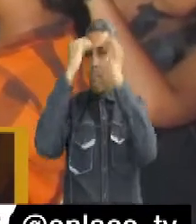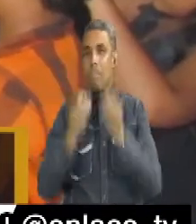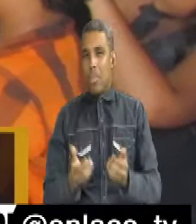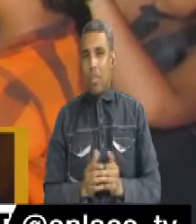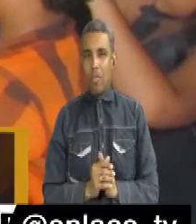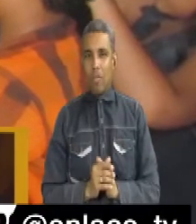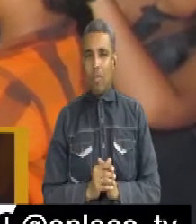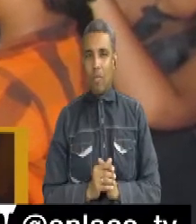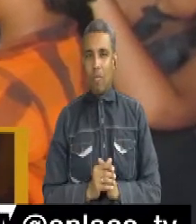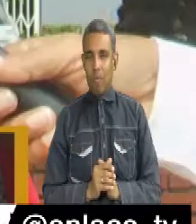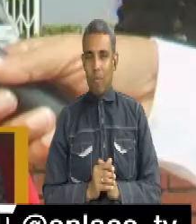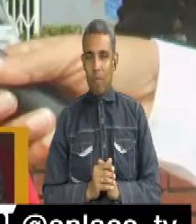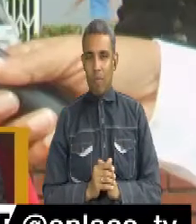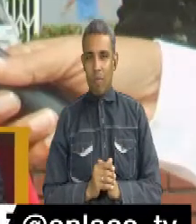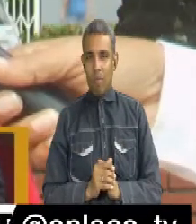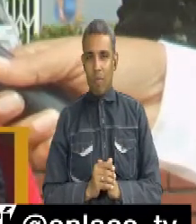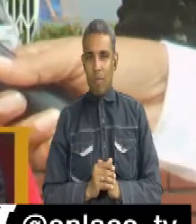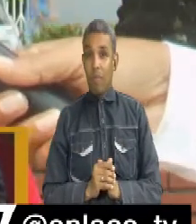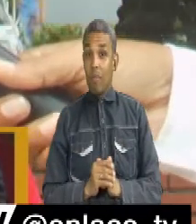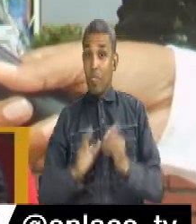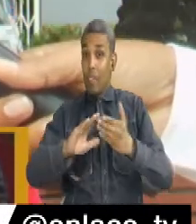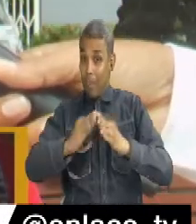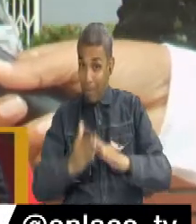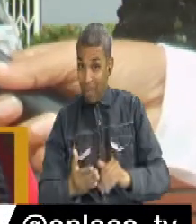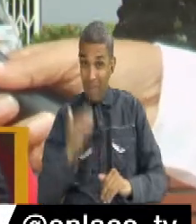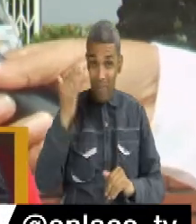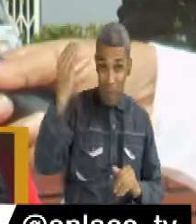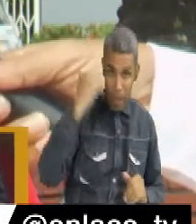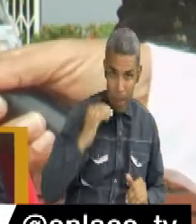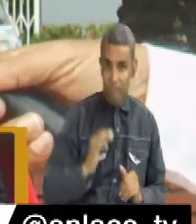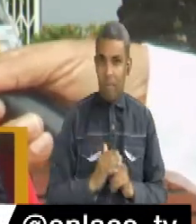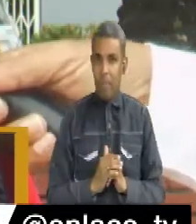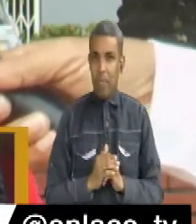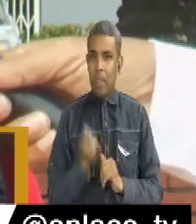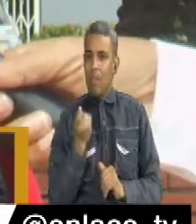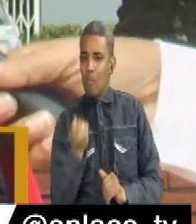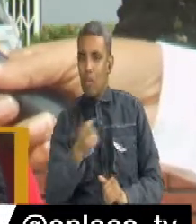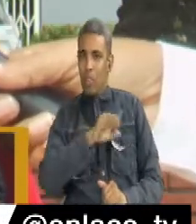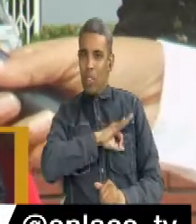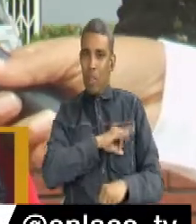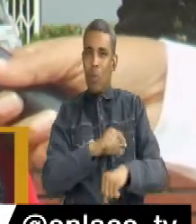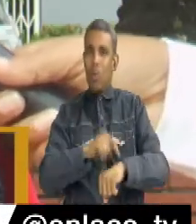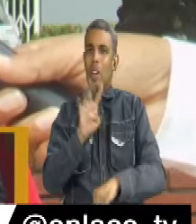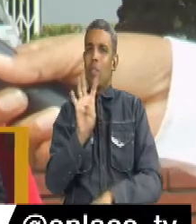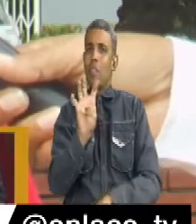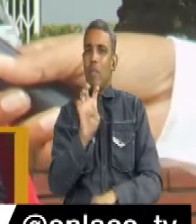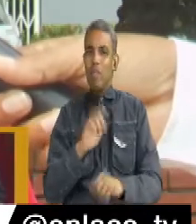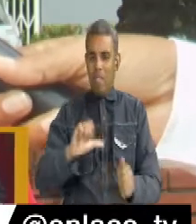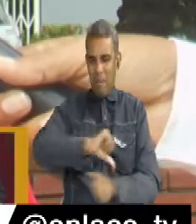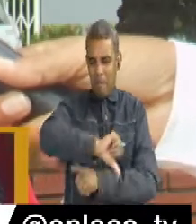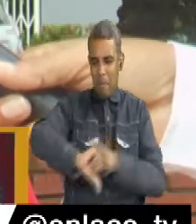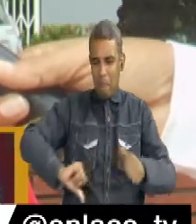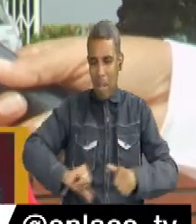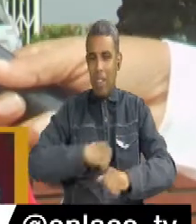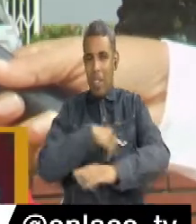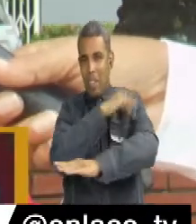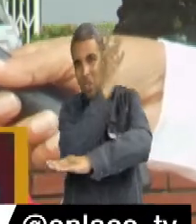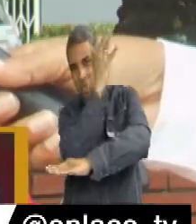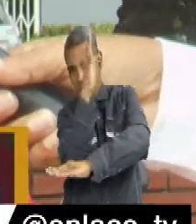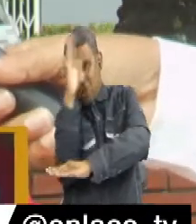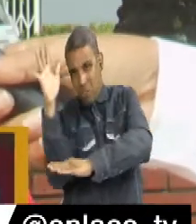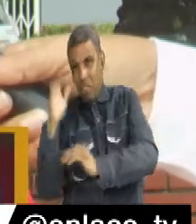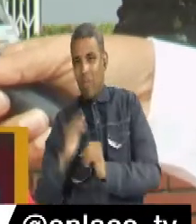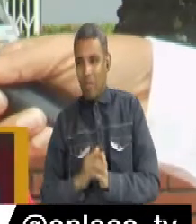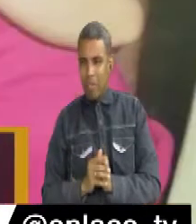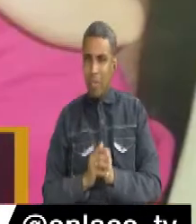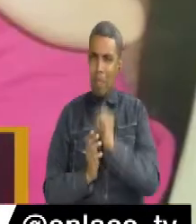Rey. Se invita a toda la comunidad de Barranca Bermeja para que asistan masivamente al Parque Ecológico